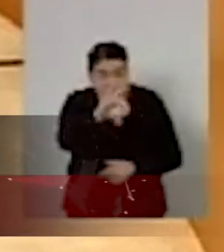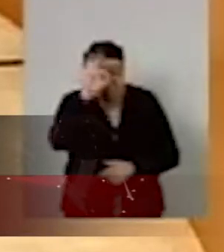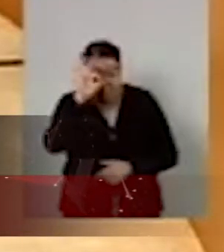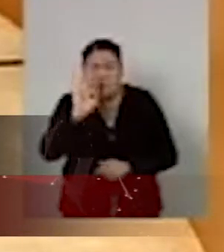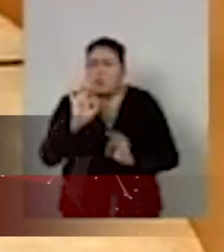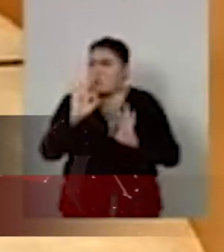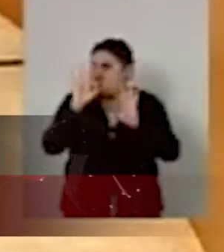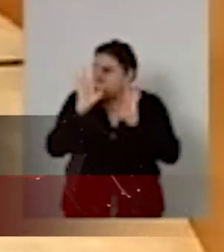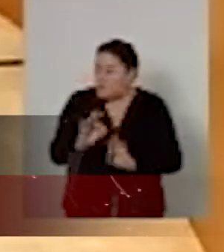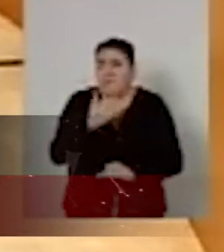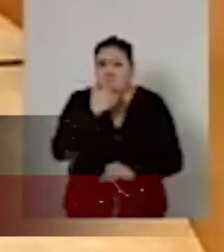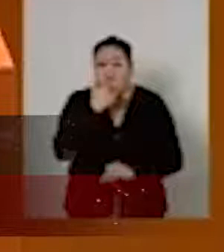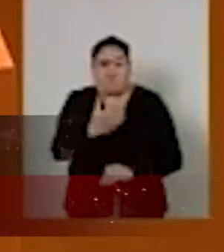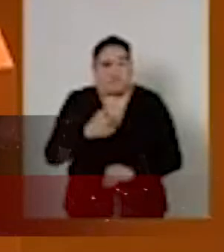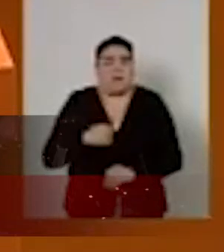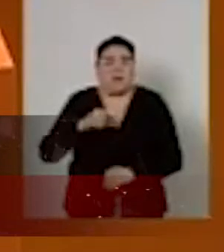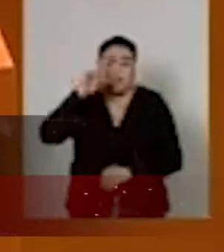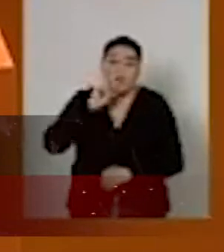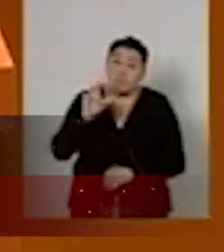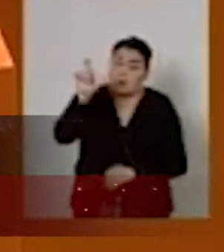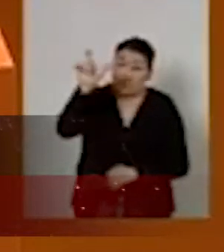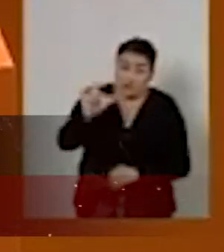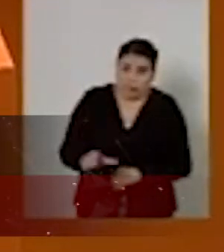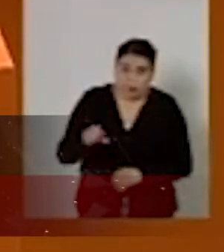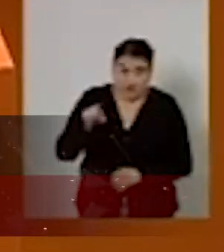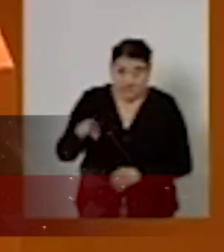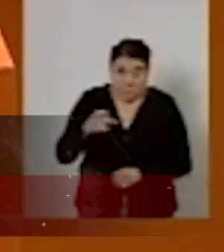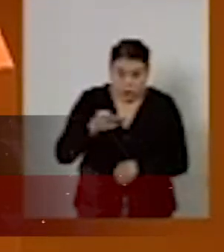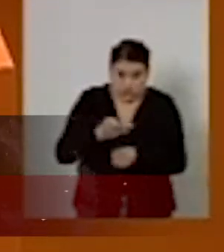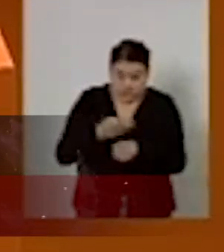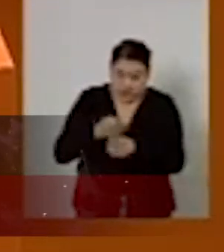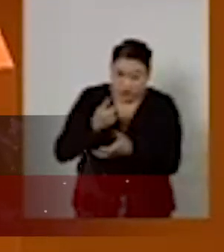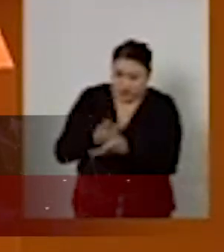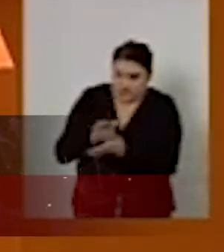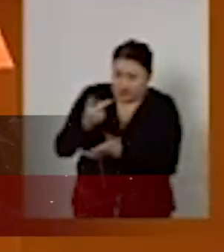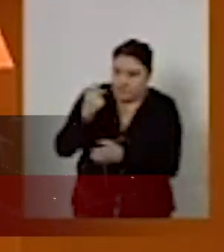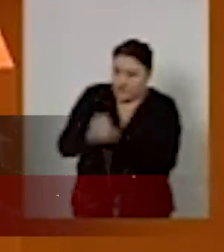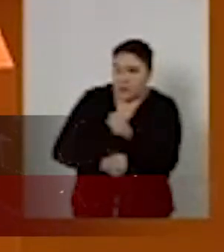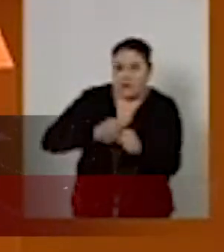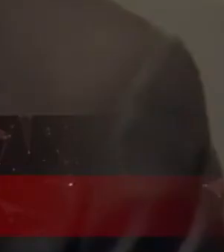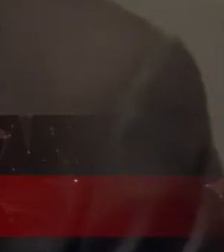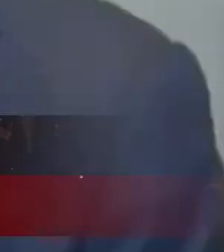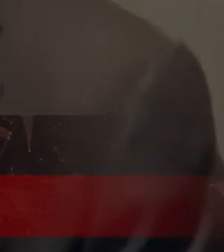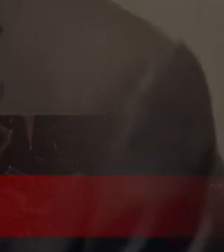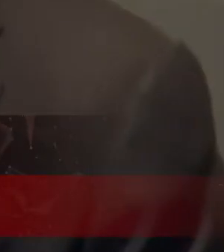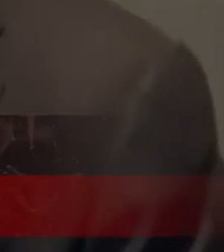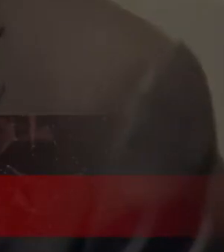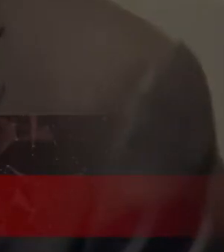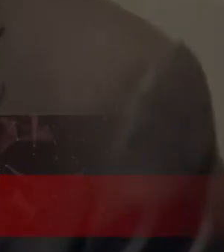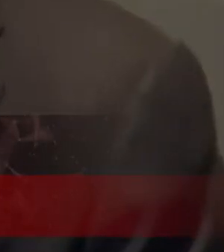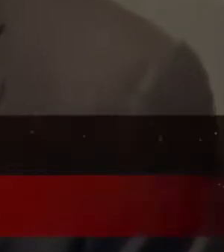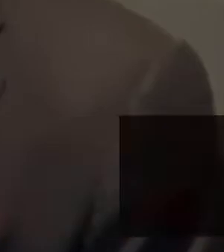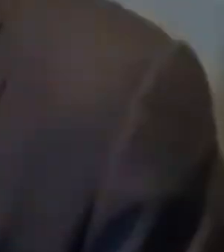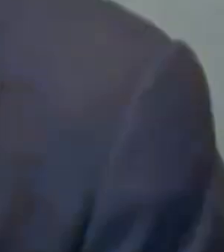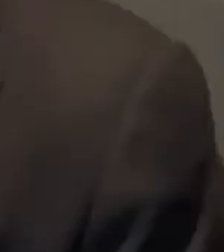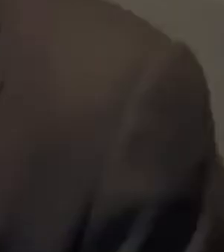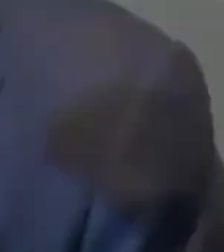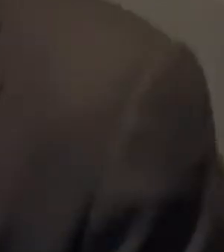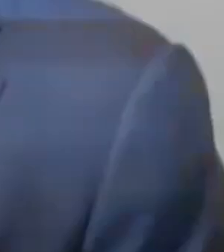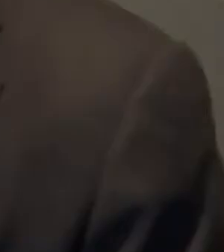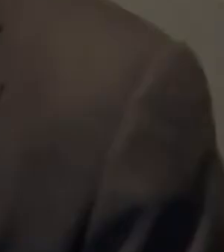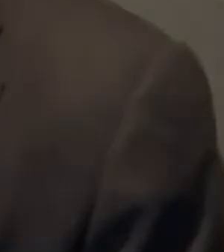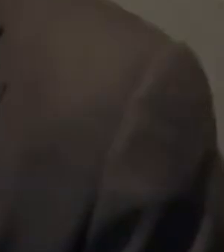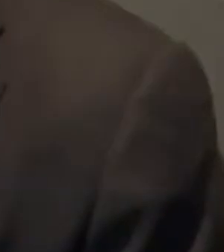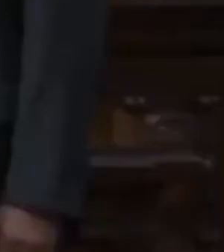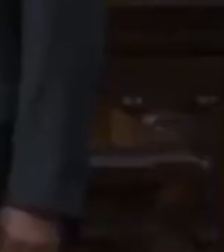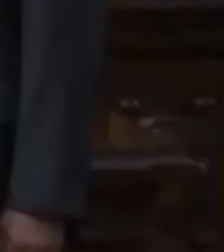Poder Legislativo Federal de ex exenio anterior a actos de corrupción de Emilio Lozoya, exdirector de Pemex. Lo anterior, luego